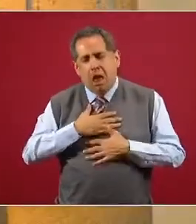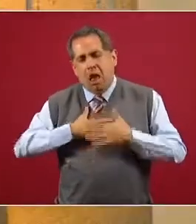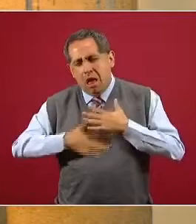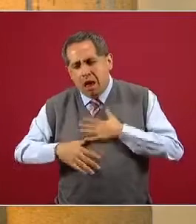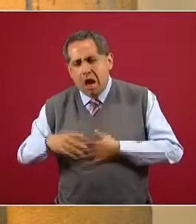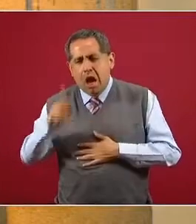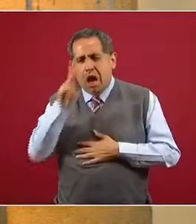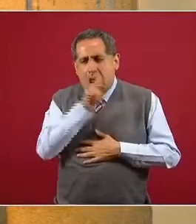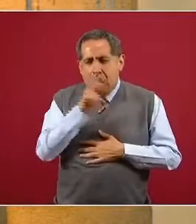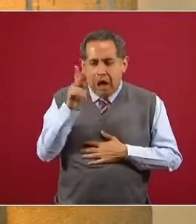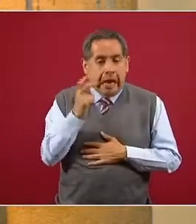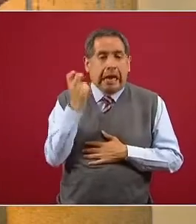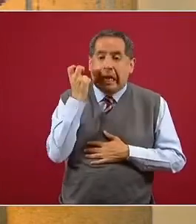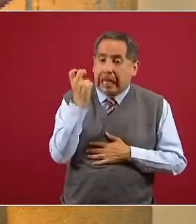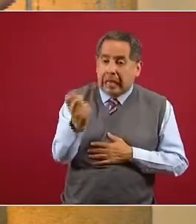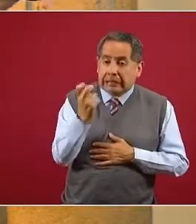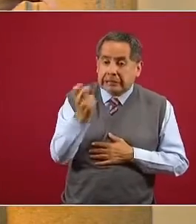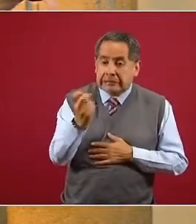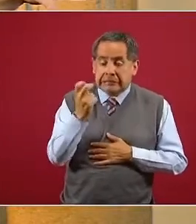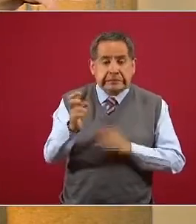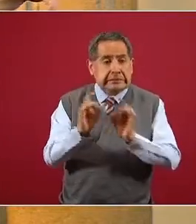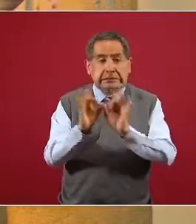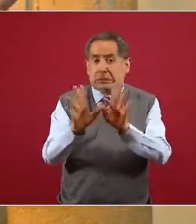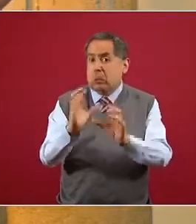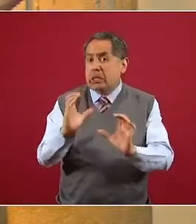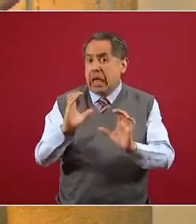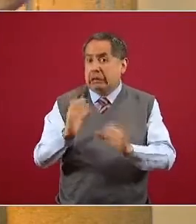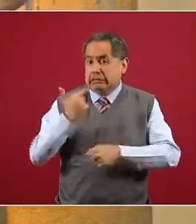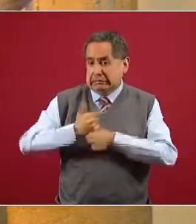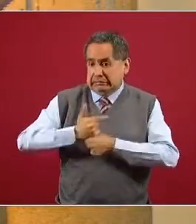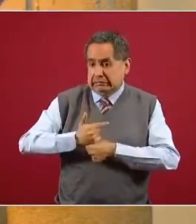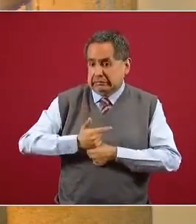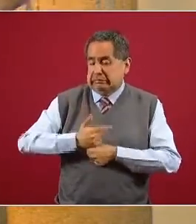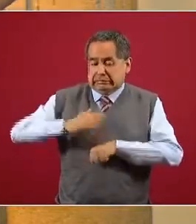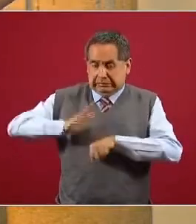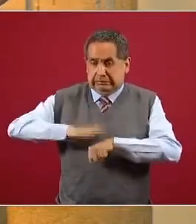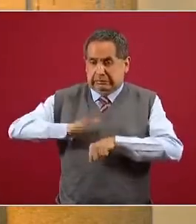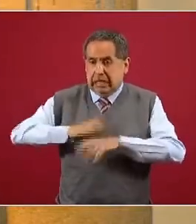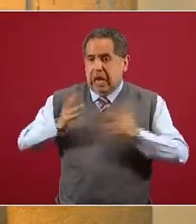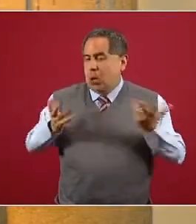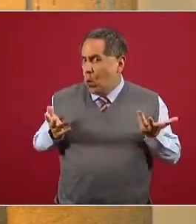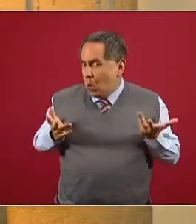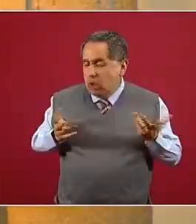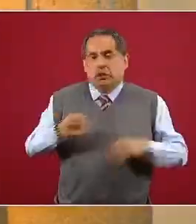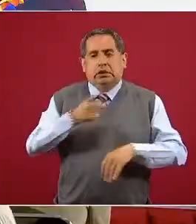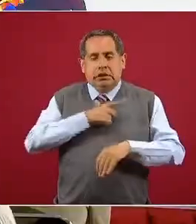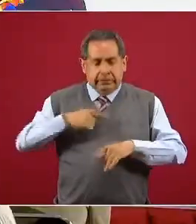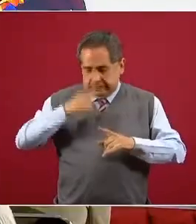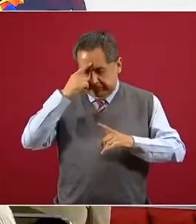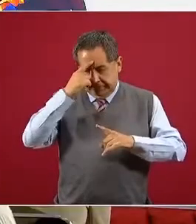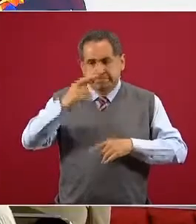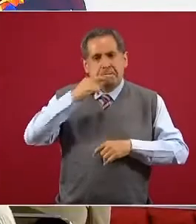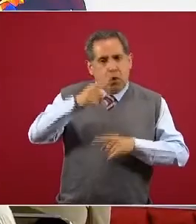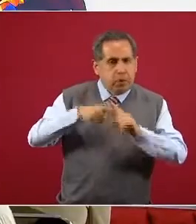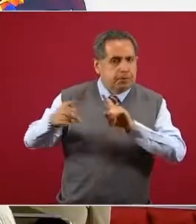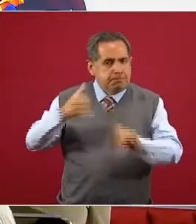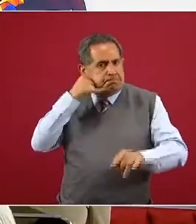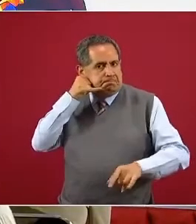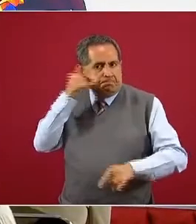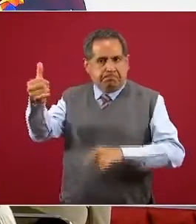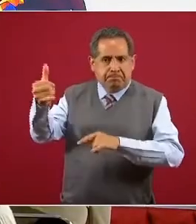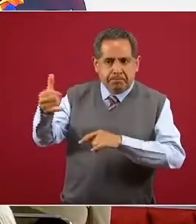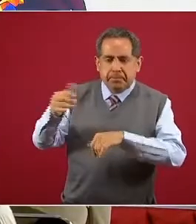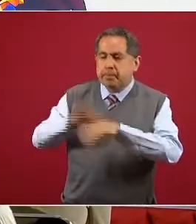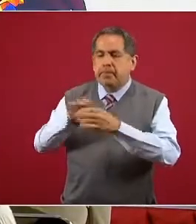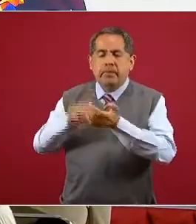me empezara a faltar el aire, esos son signos de alarma. Esos signos de alarma nos deben de decir que hay que llamar inmediatamente